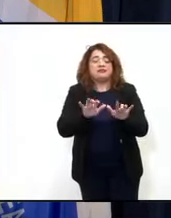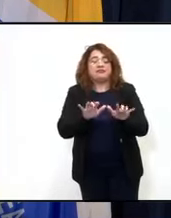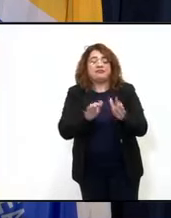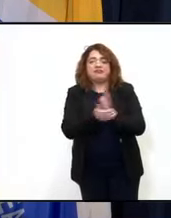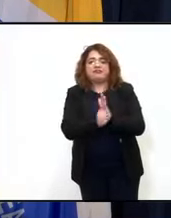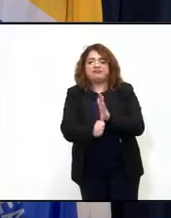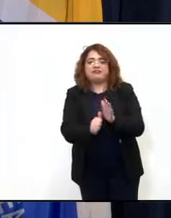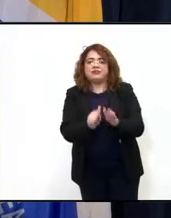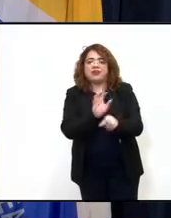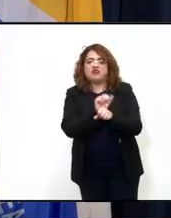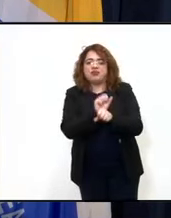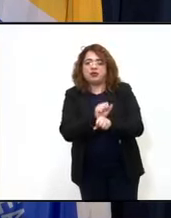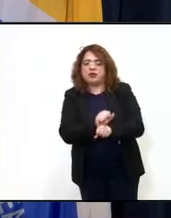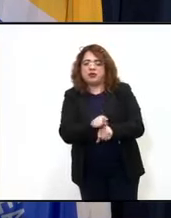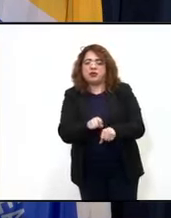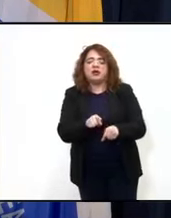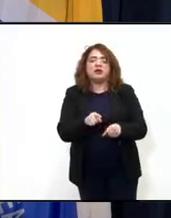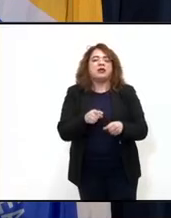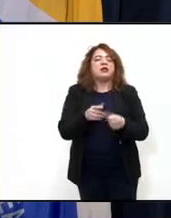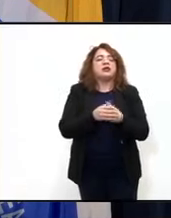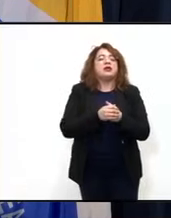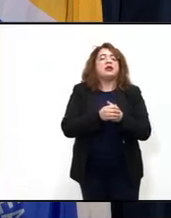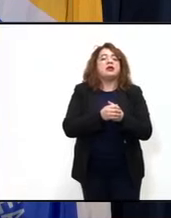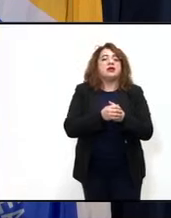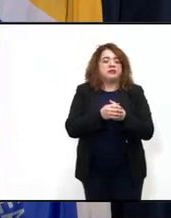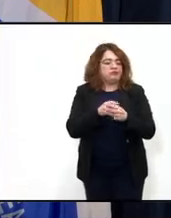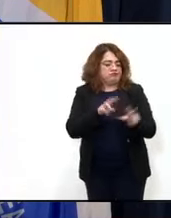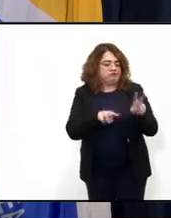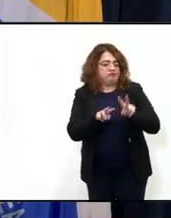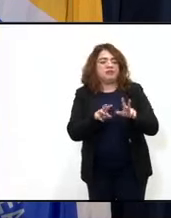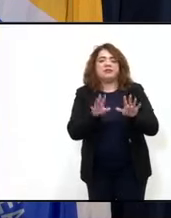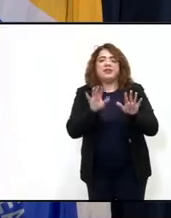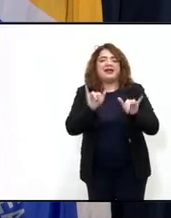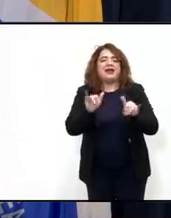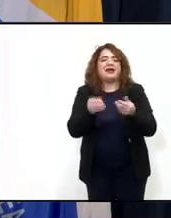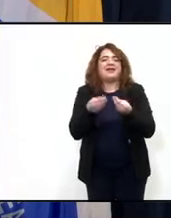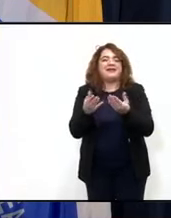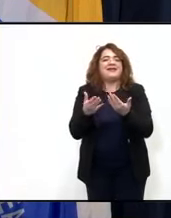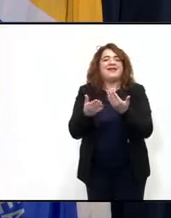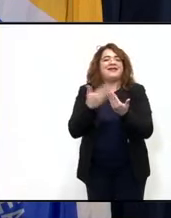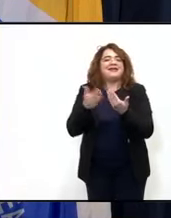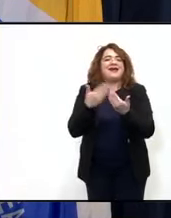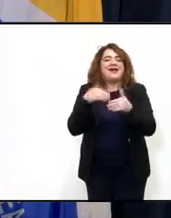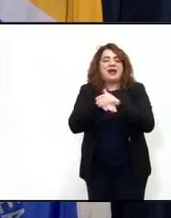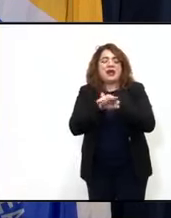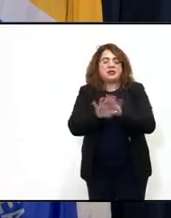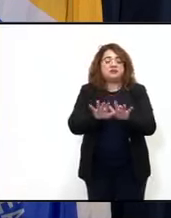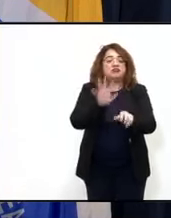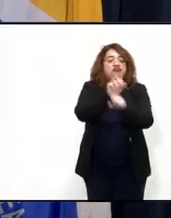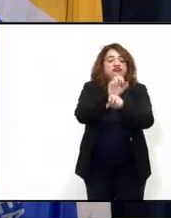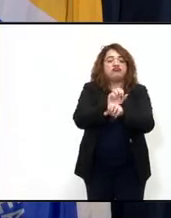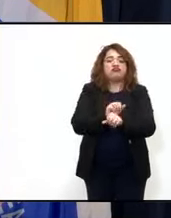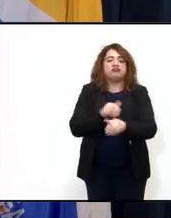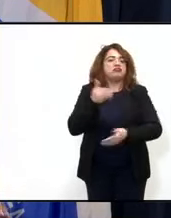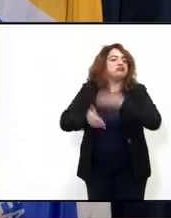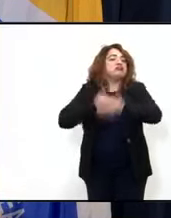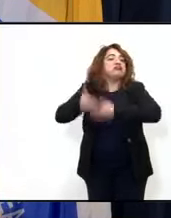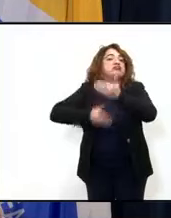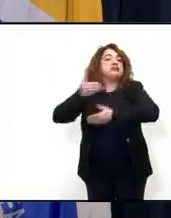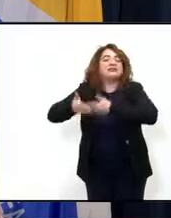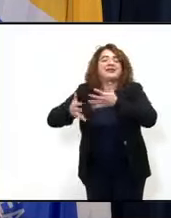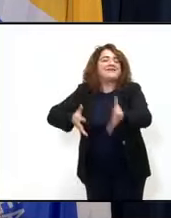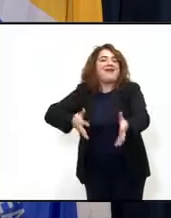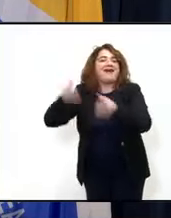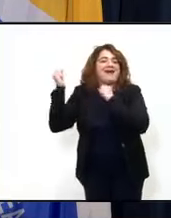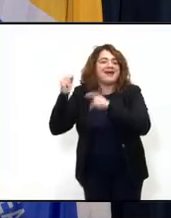digital y las dudas sobre la vacuna juegan algo bastante importante. La ciudad está comprometida